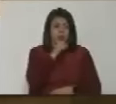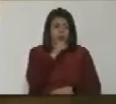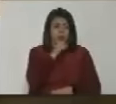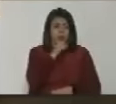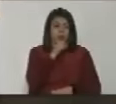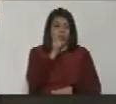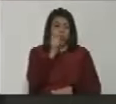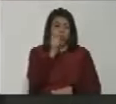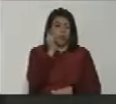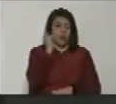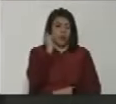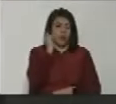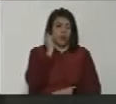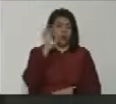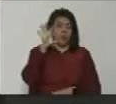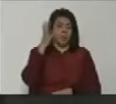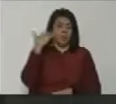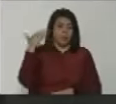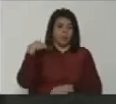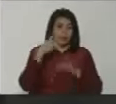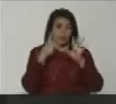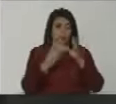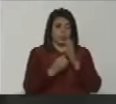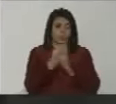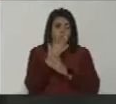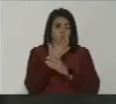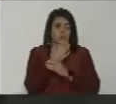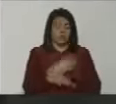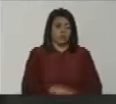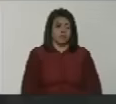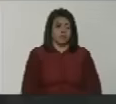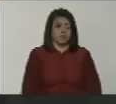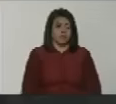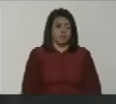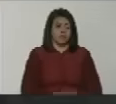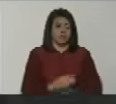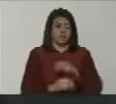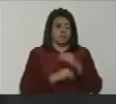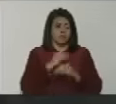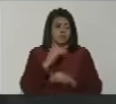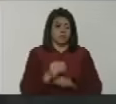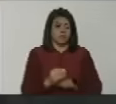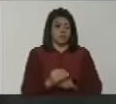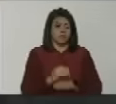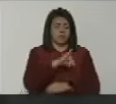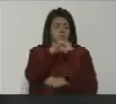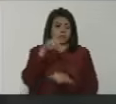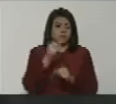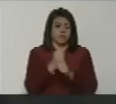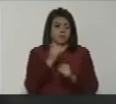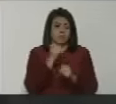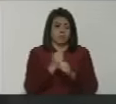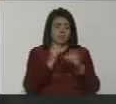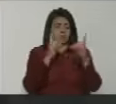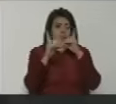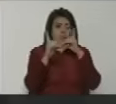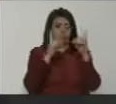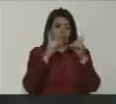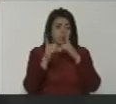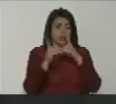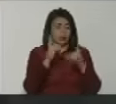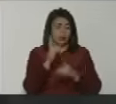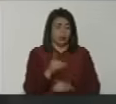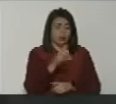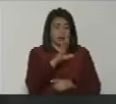de la Patria el pasado 8 de mayo, la cual ha generado la jornada del debate en